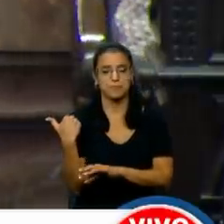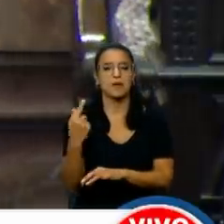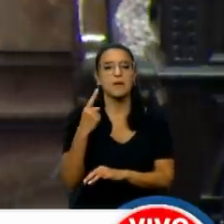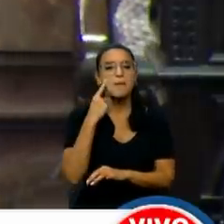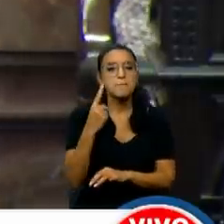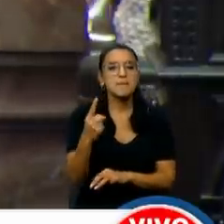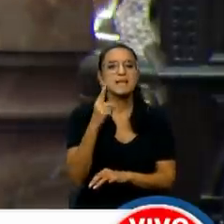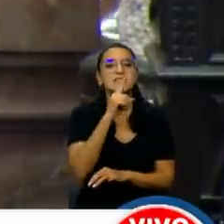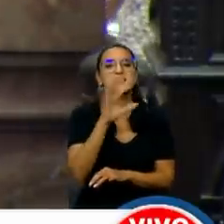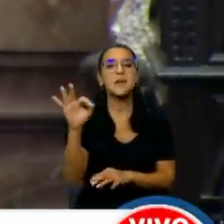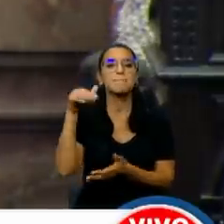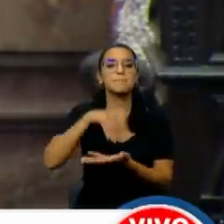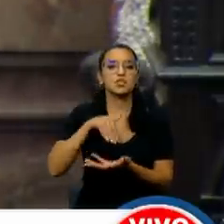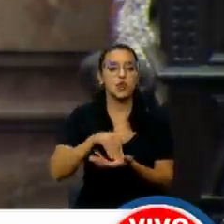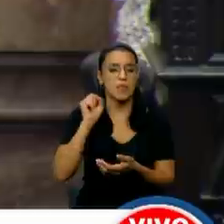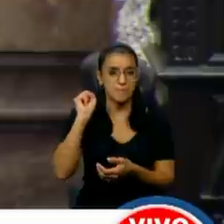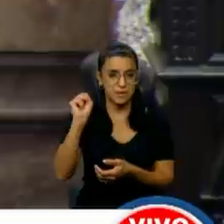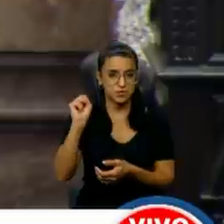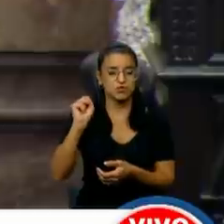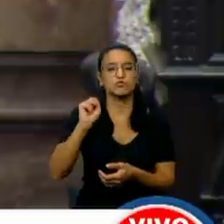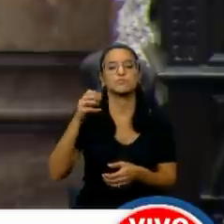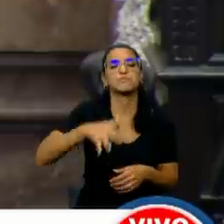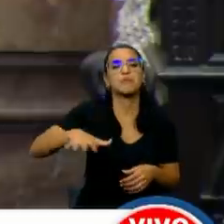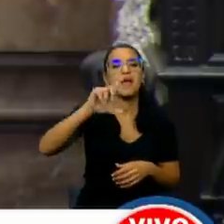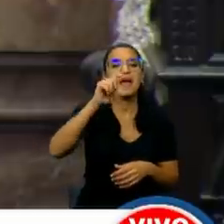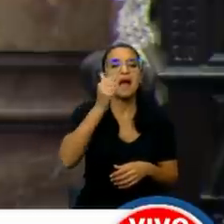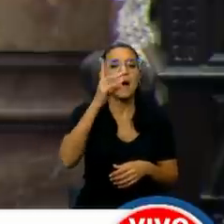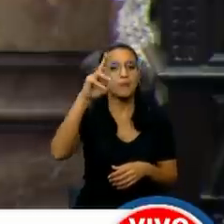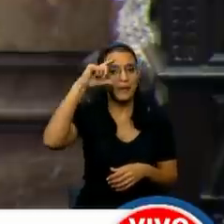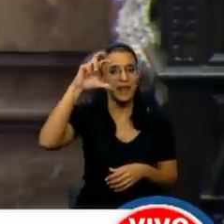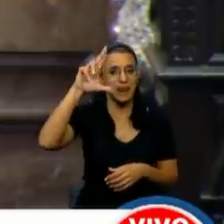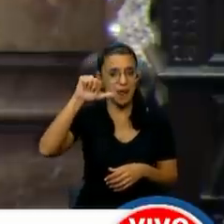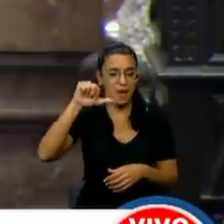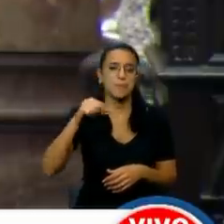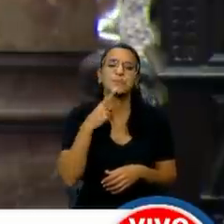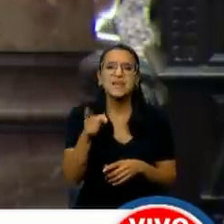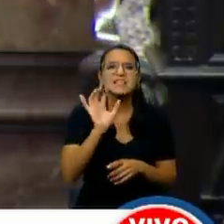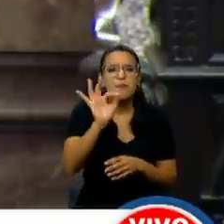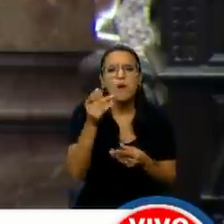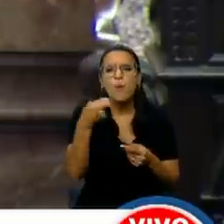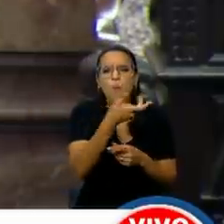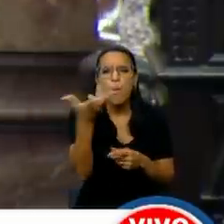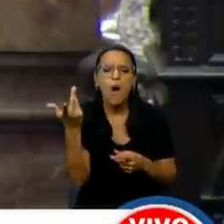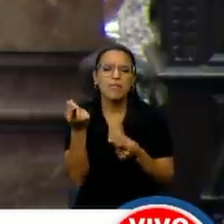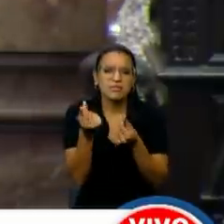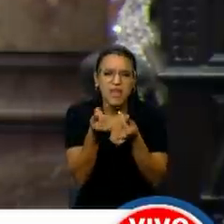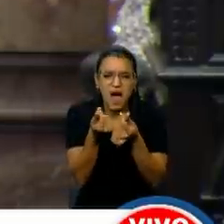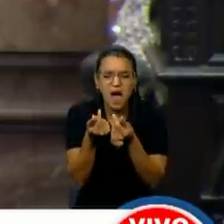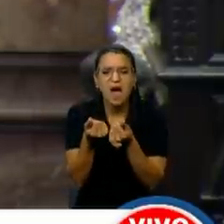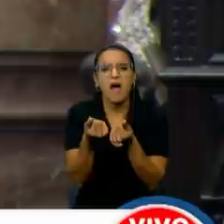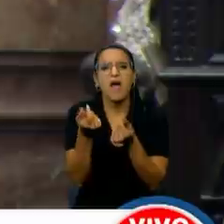1100 millones de pesos en general cabrera sabe cuántas cuántas cuentas de ingreso